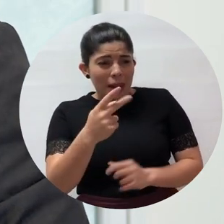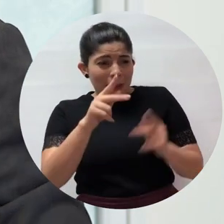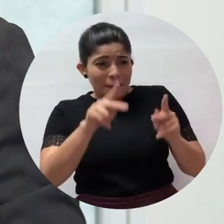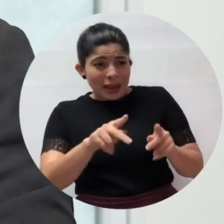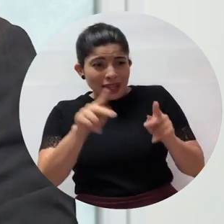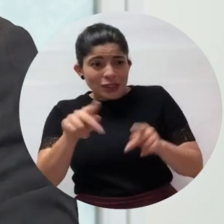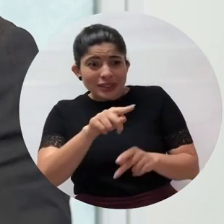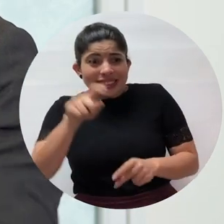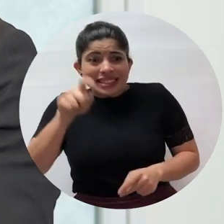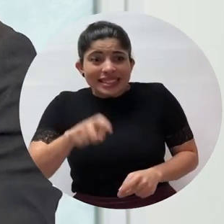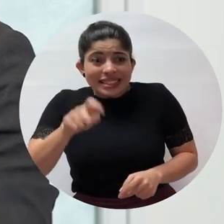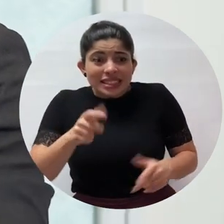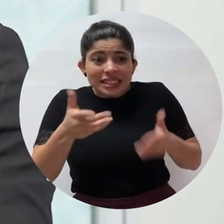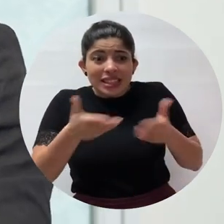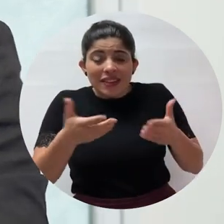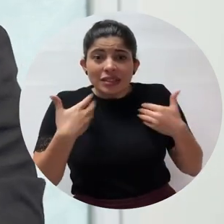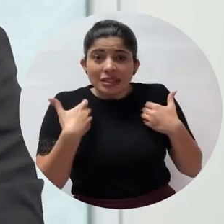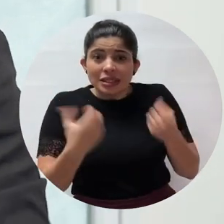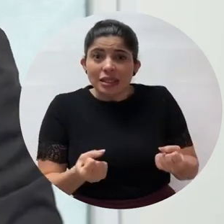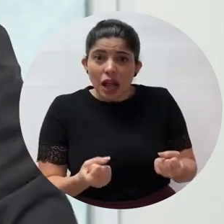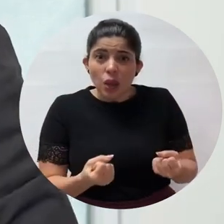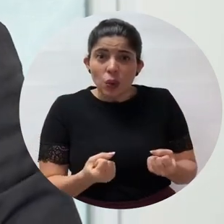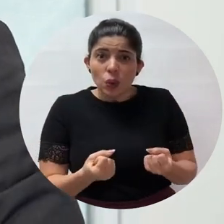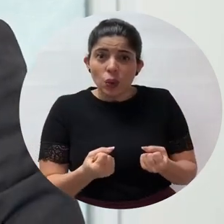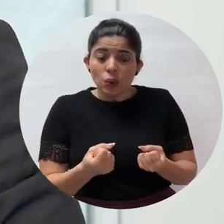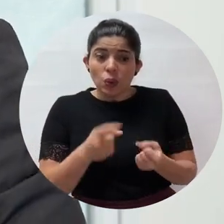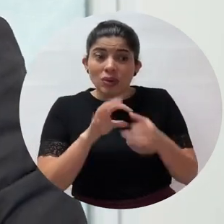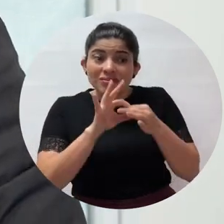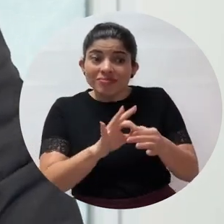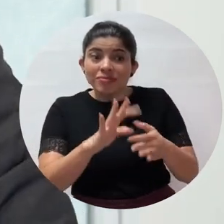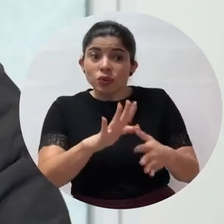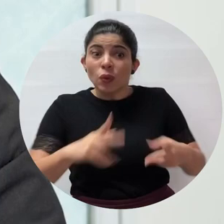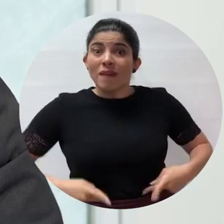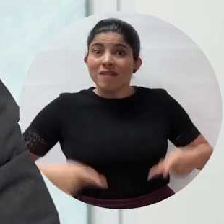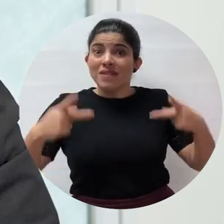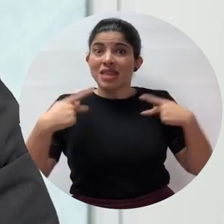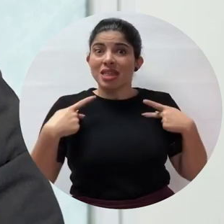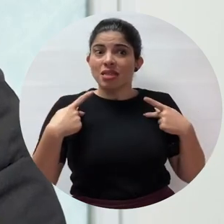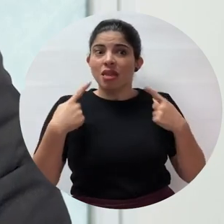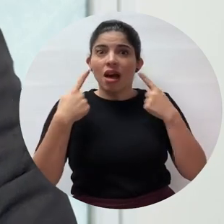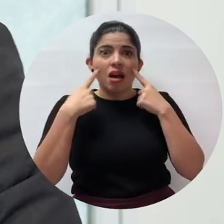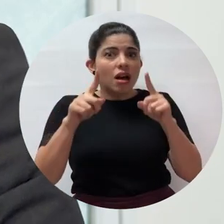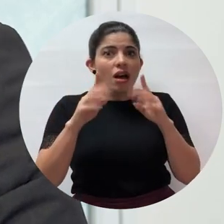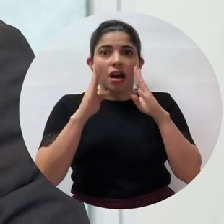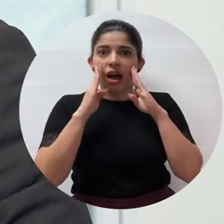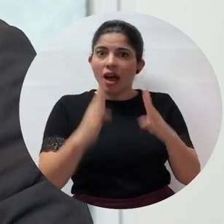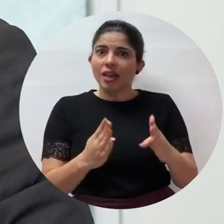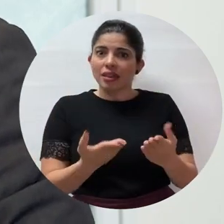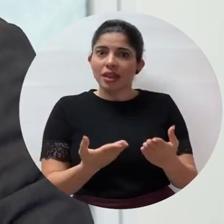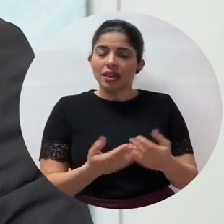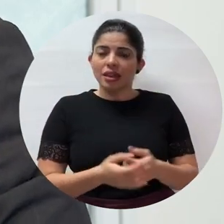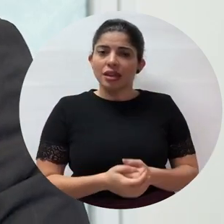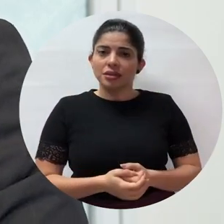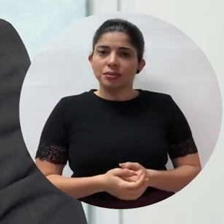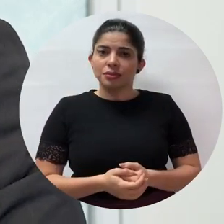Ver personas que necesitan servicios de salud, que tiene que ver con su vida y no ser atendidas.